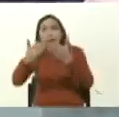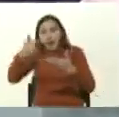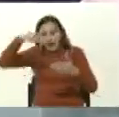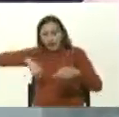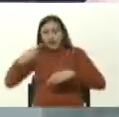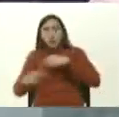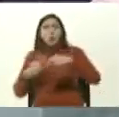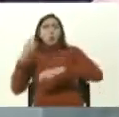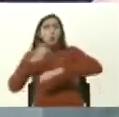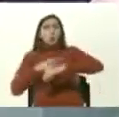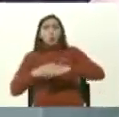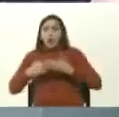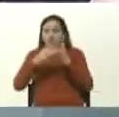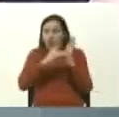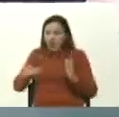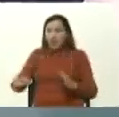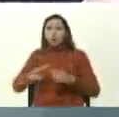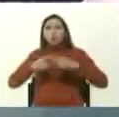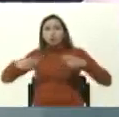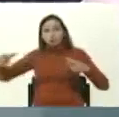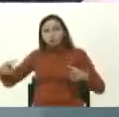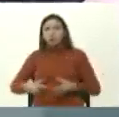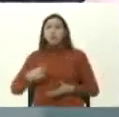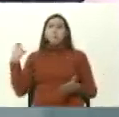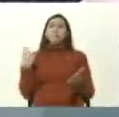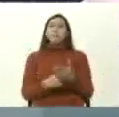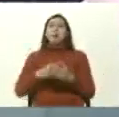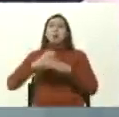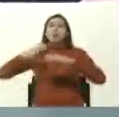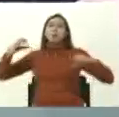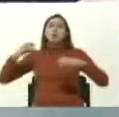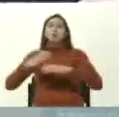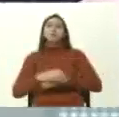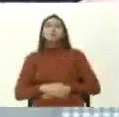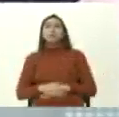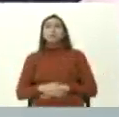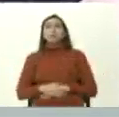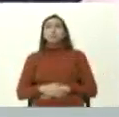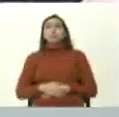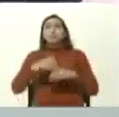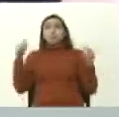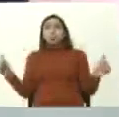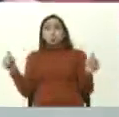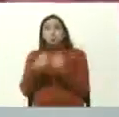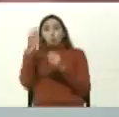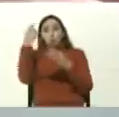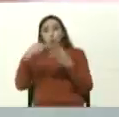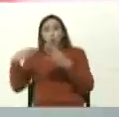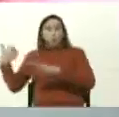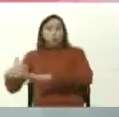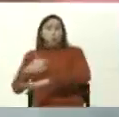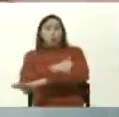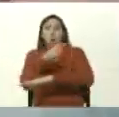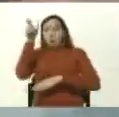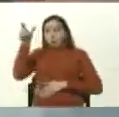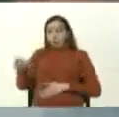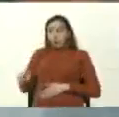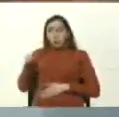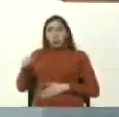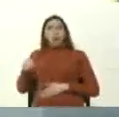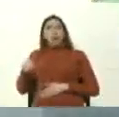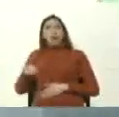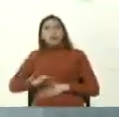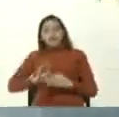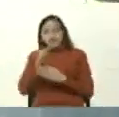este derecho histórico. Aquí nos acompaña, Hipólito, la vicepresidenta de la Federación Venezolana